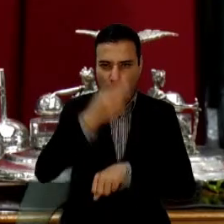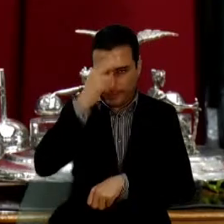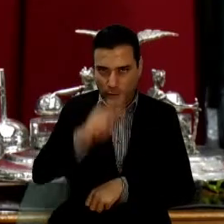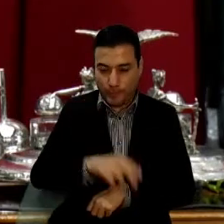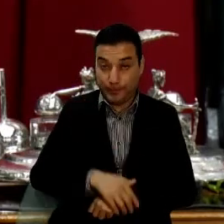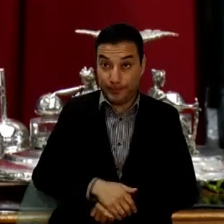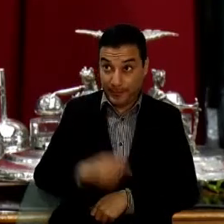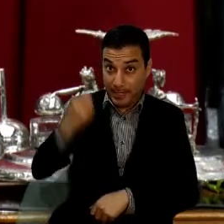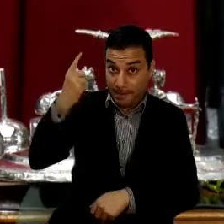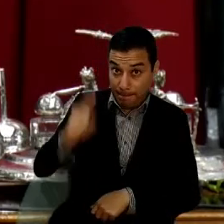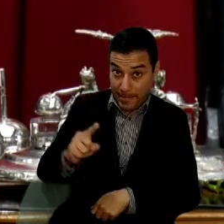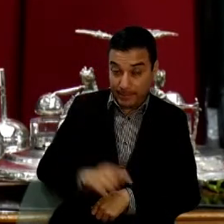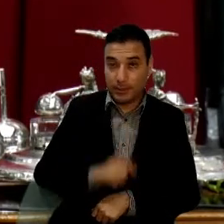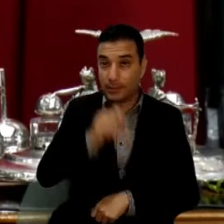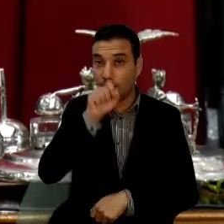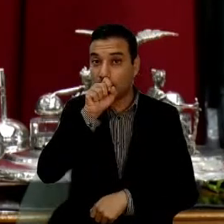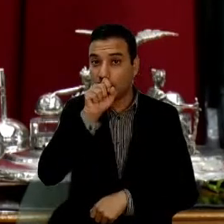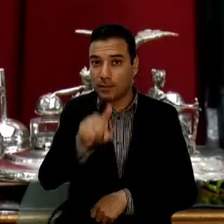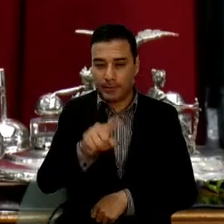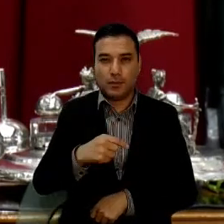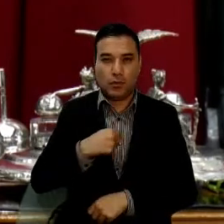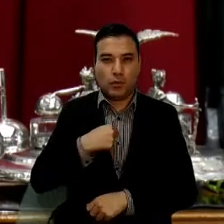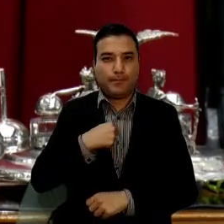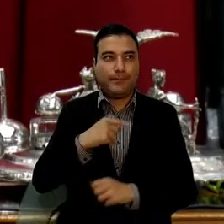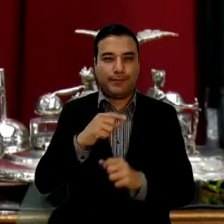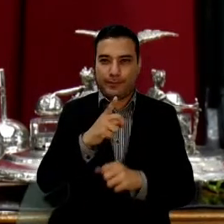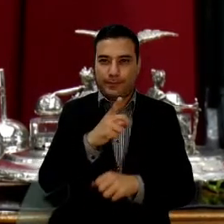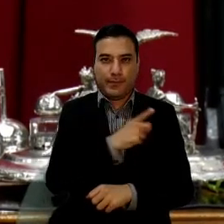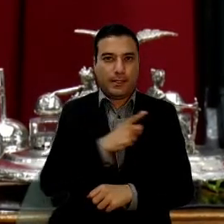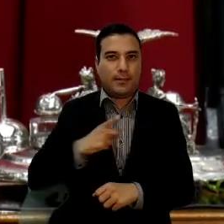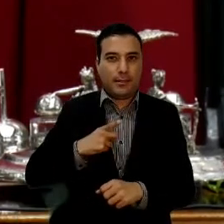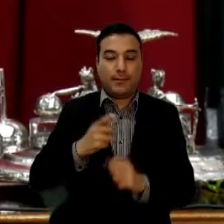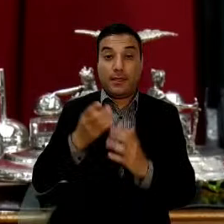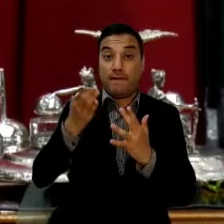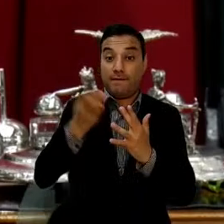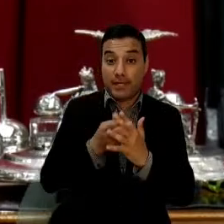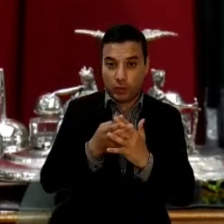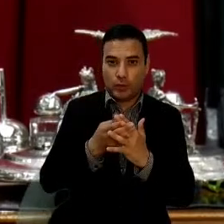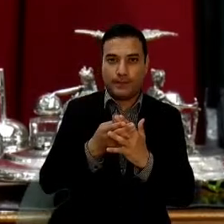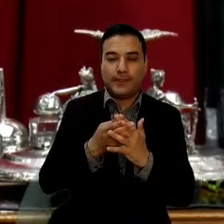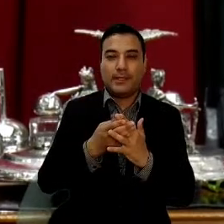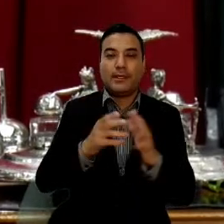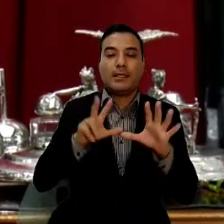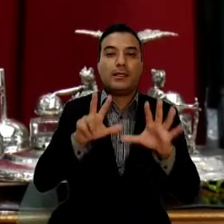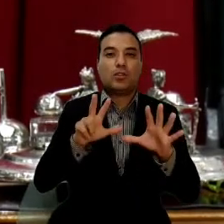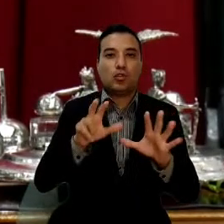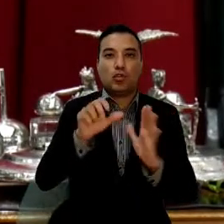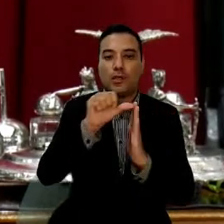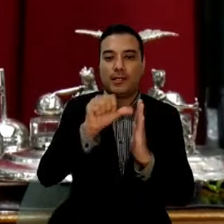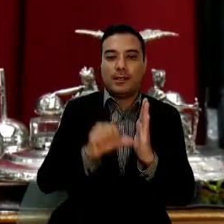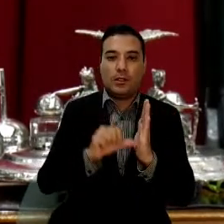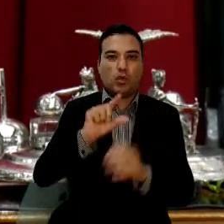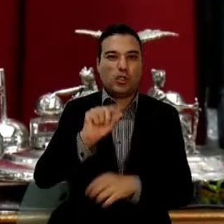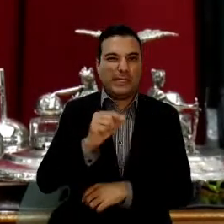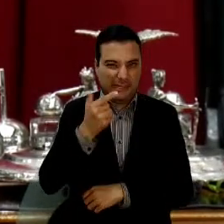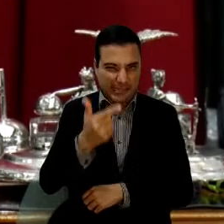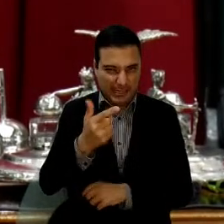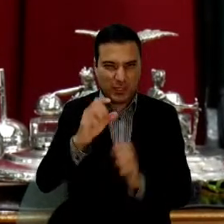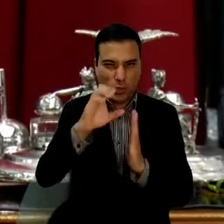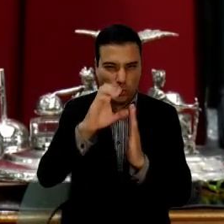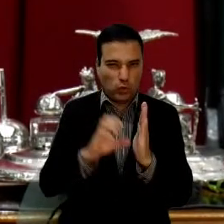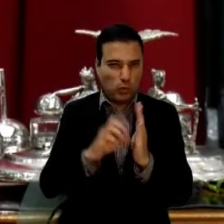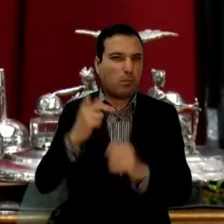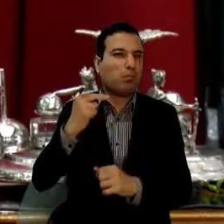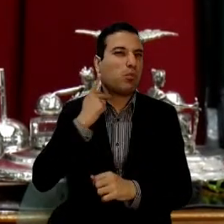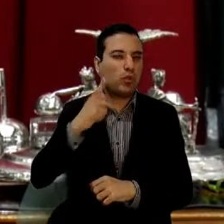México, y con el propósito de cumplir la obligación que establece la fracción 18ª del artículo 77 de la Constitución